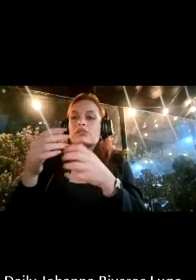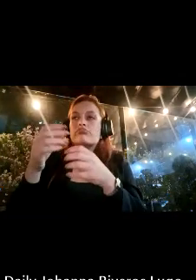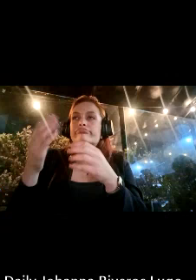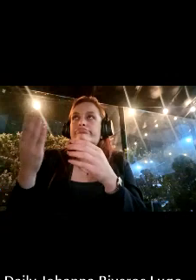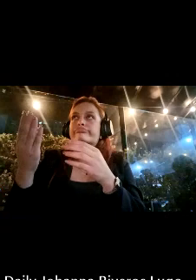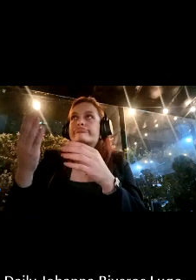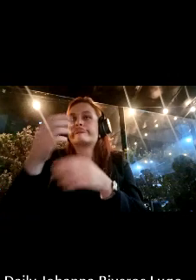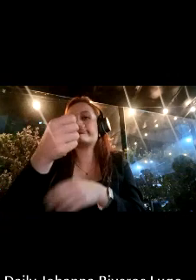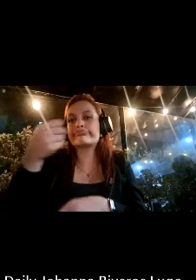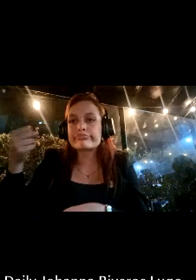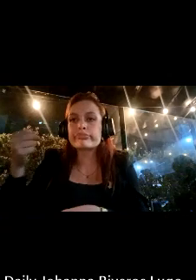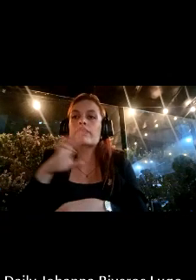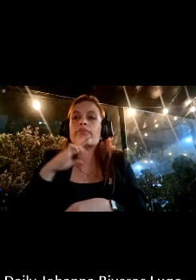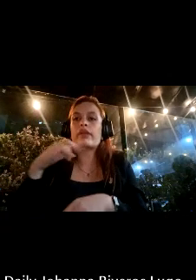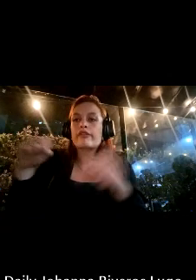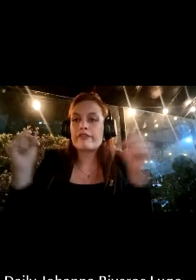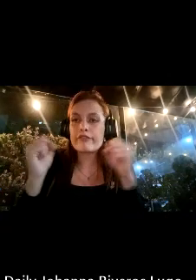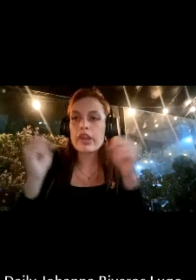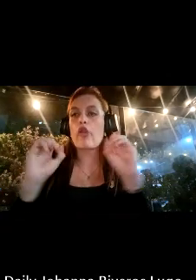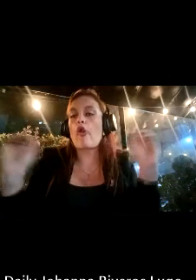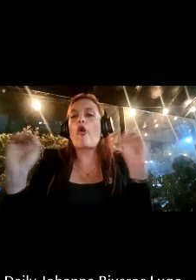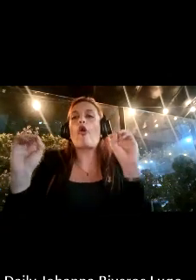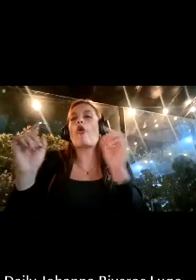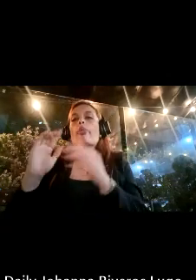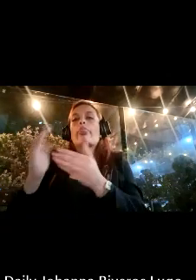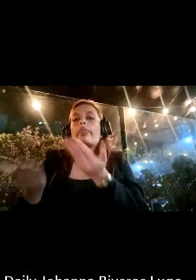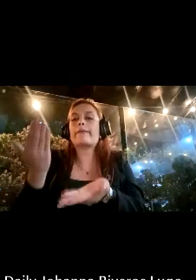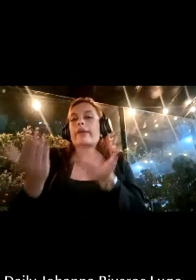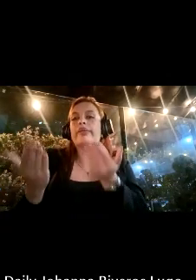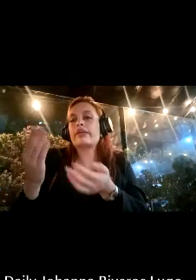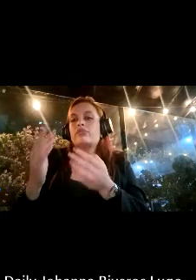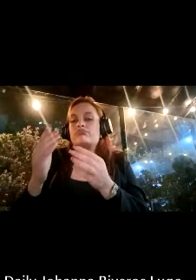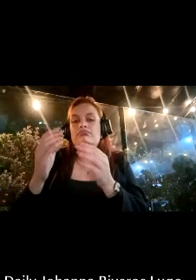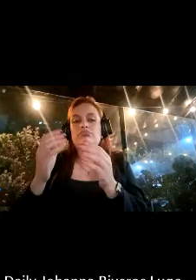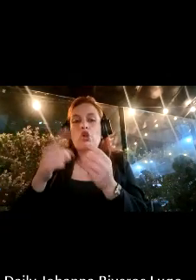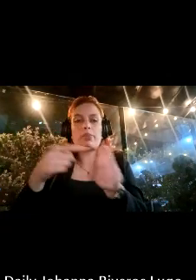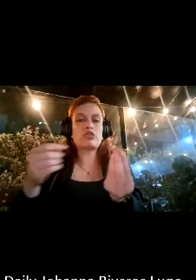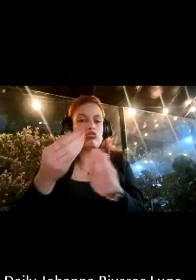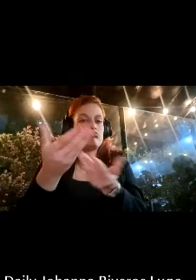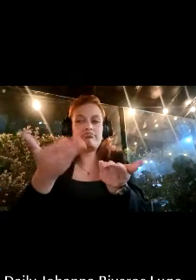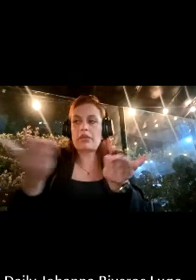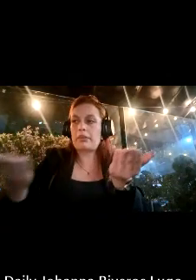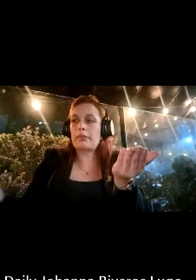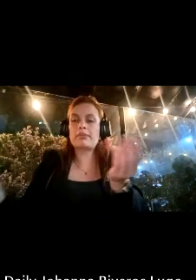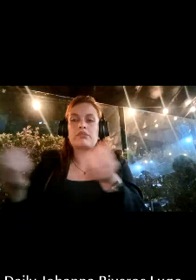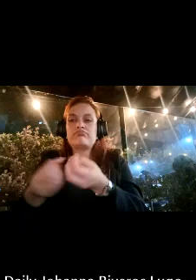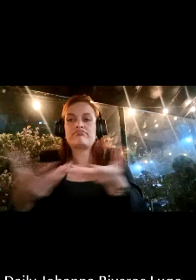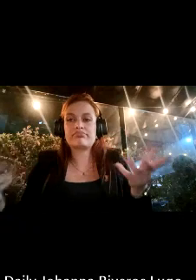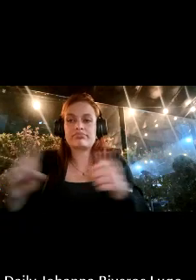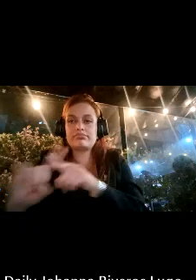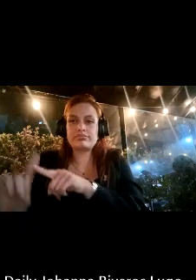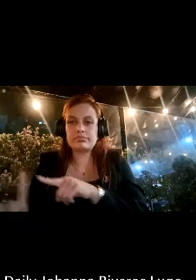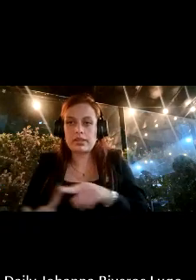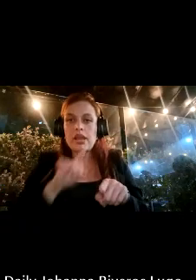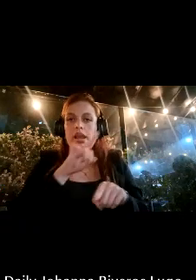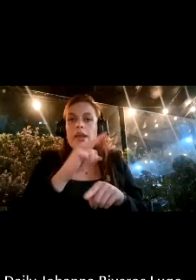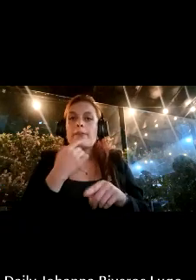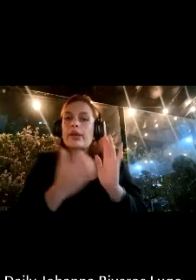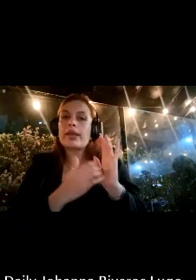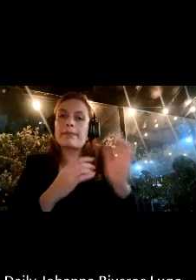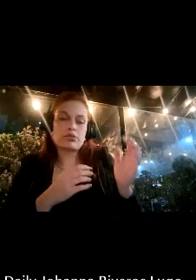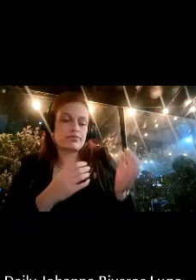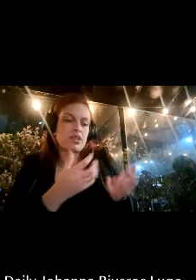tenemos es un modelo, un sistema y con una caldera, ¿cierto?